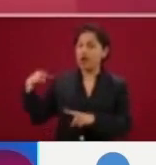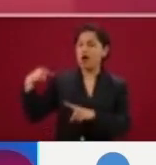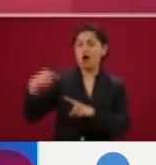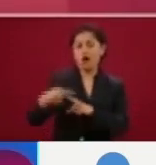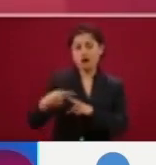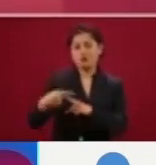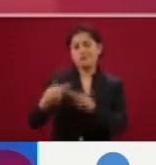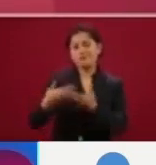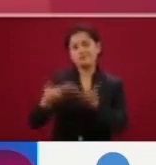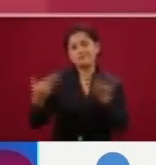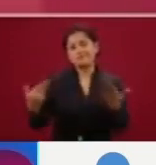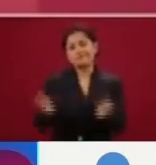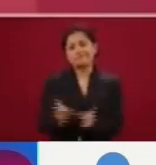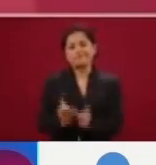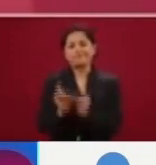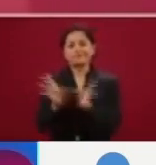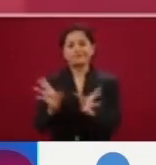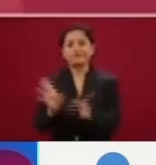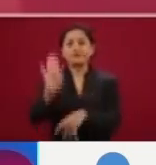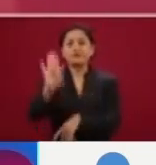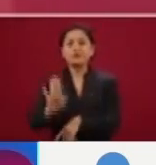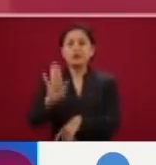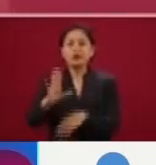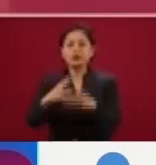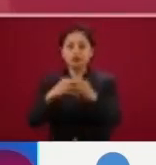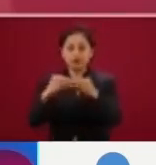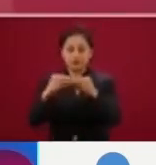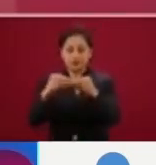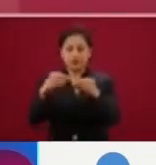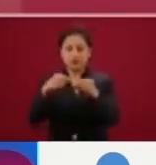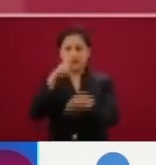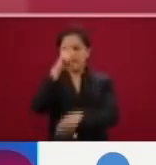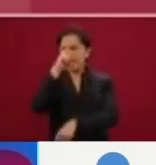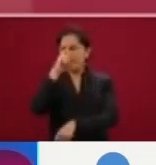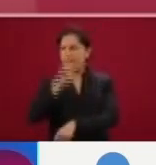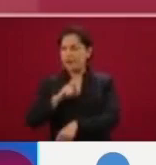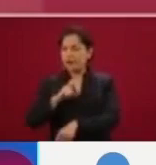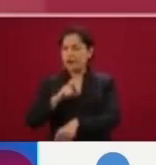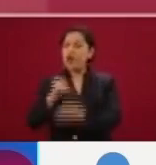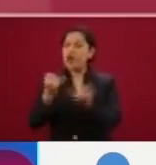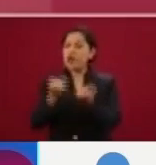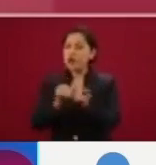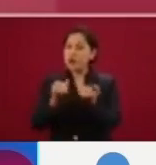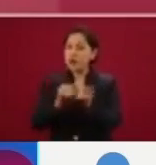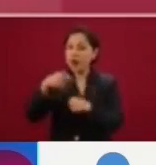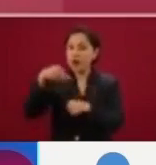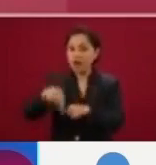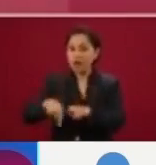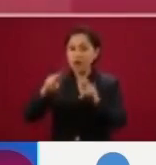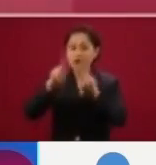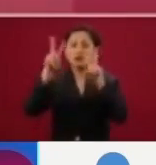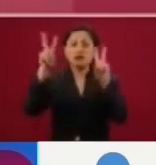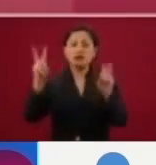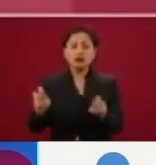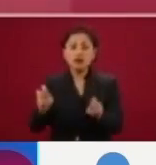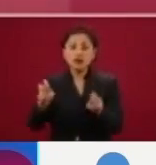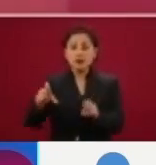Es un fruto podrido de una política en donde lo